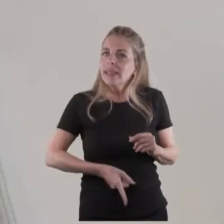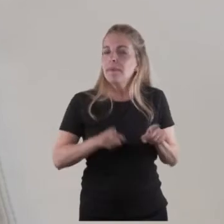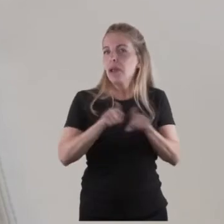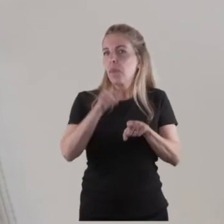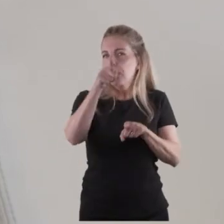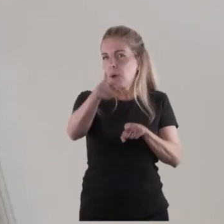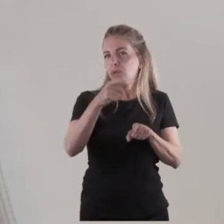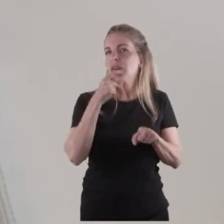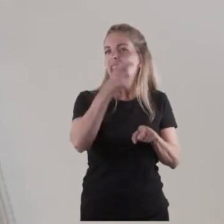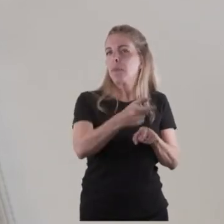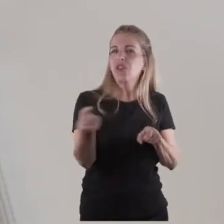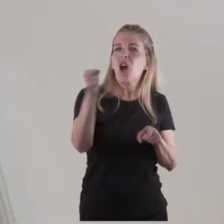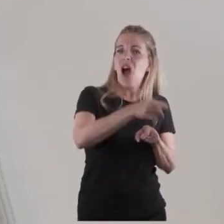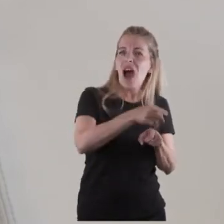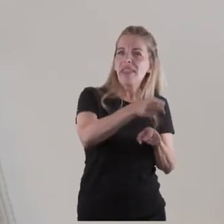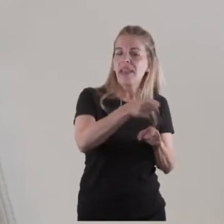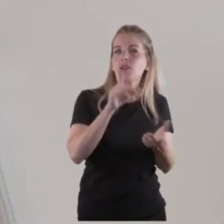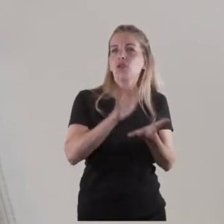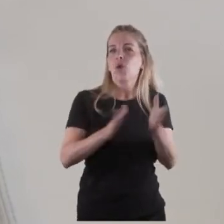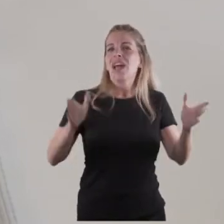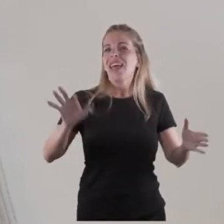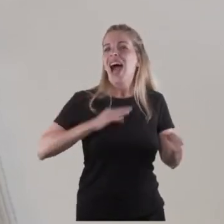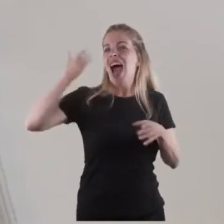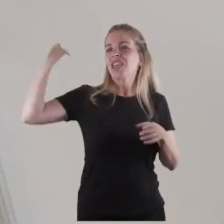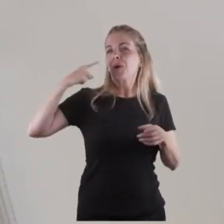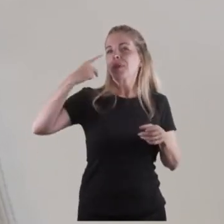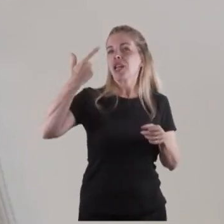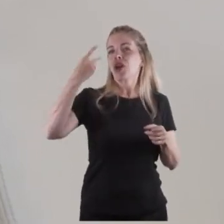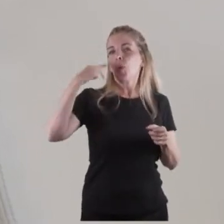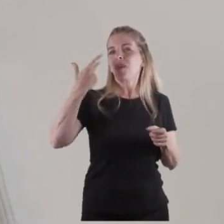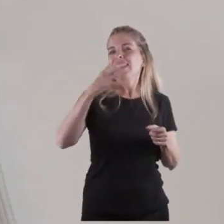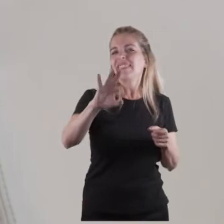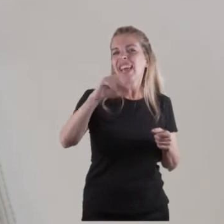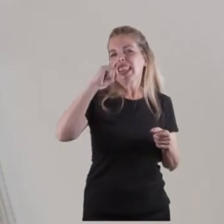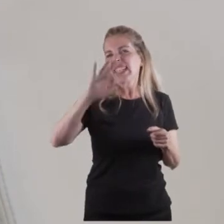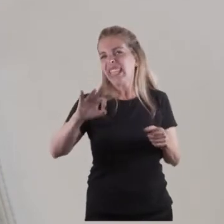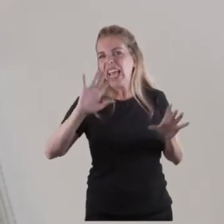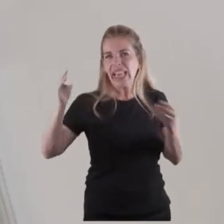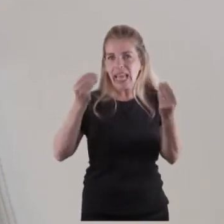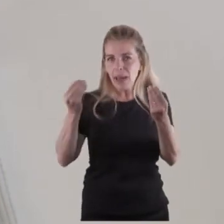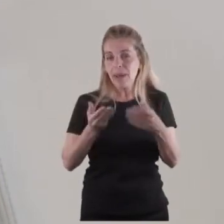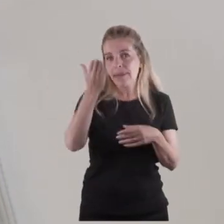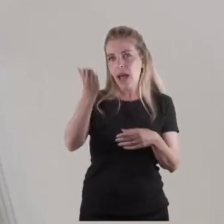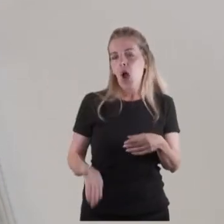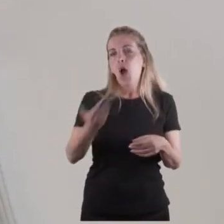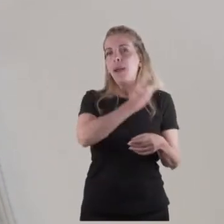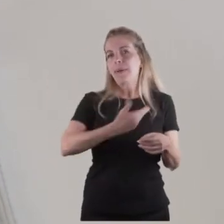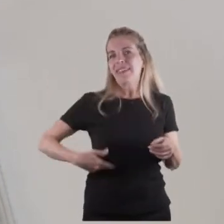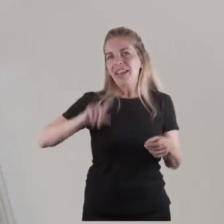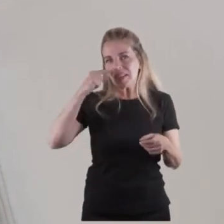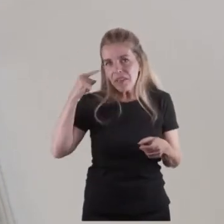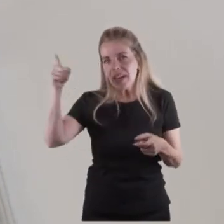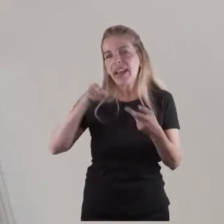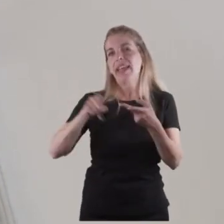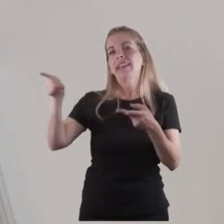en su respuesta de la década de los 60 y los 70 si a raíz de eso gesto que estuvo con el comunismo con rusia con